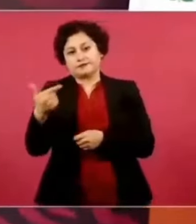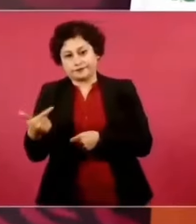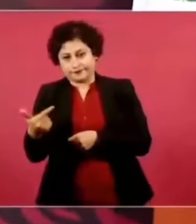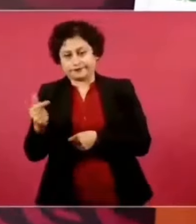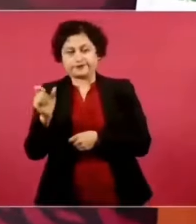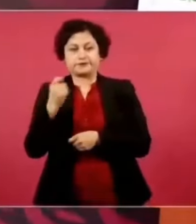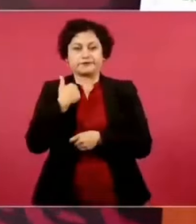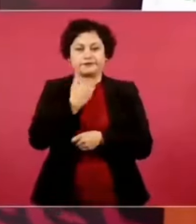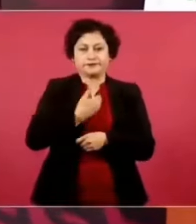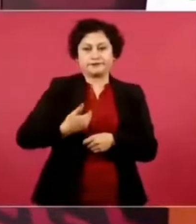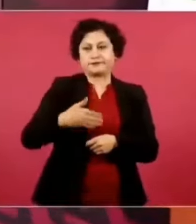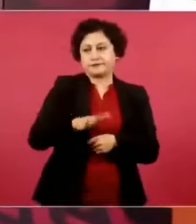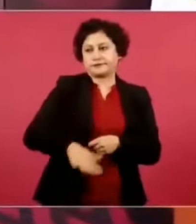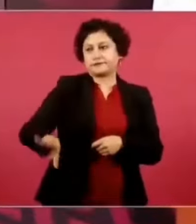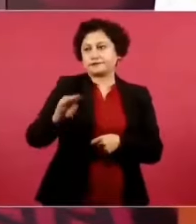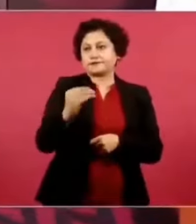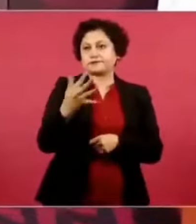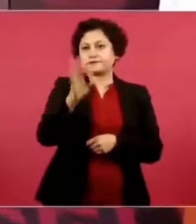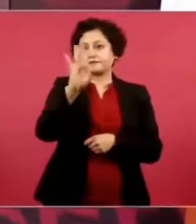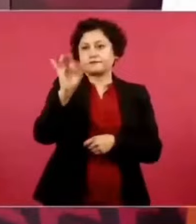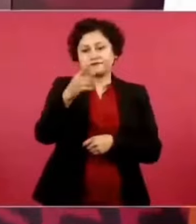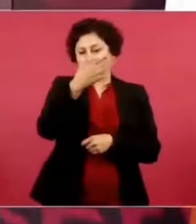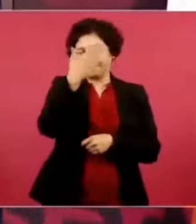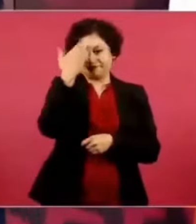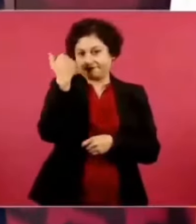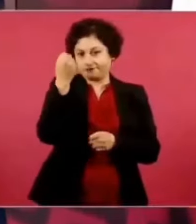95% no lo sabía. Y a lo mejor